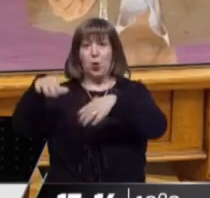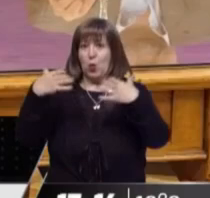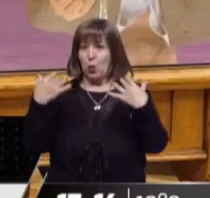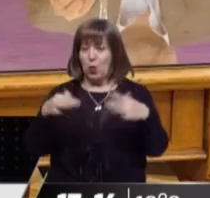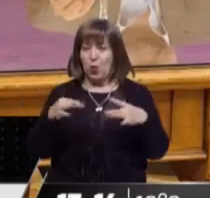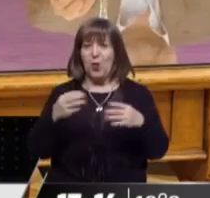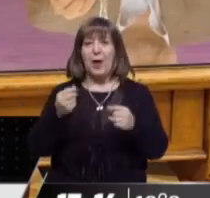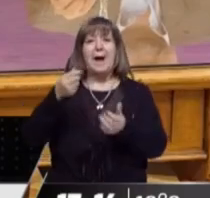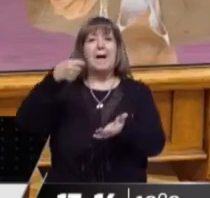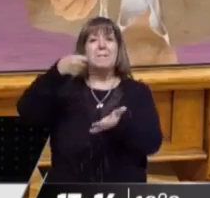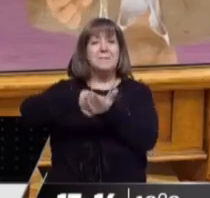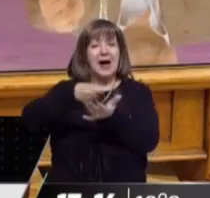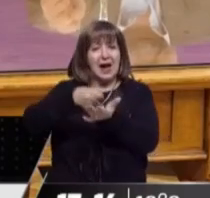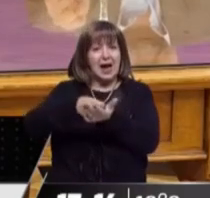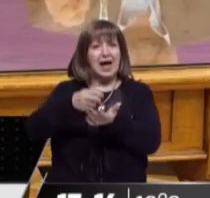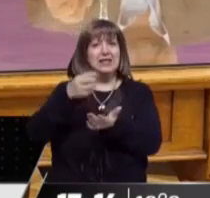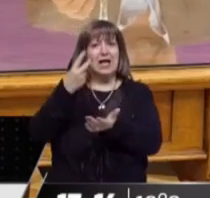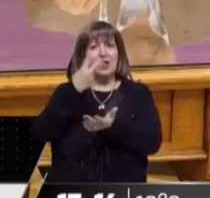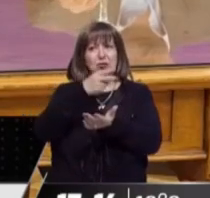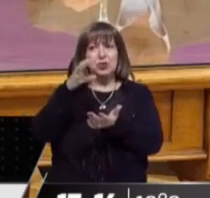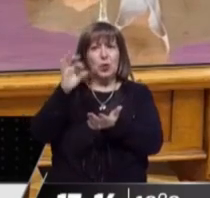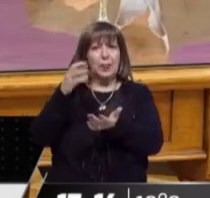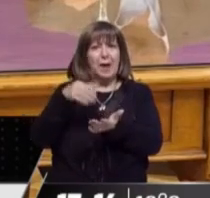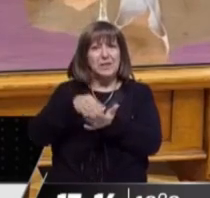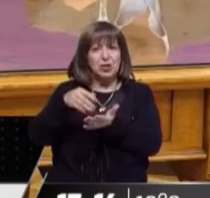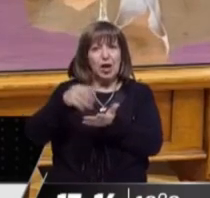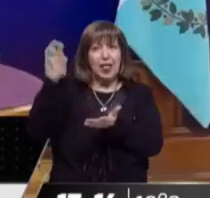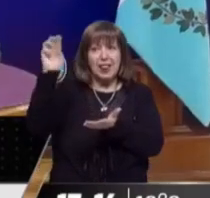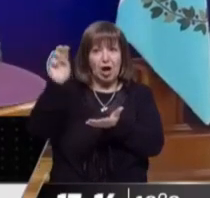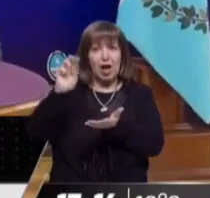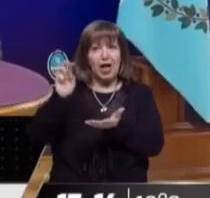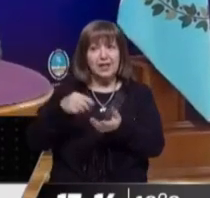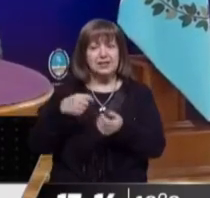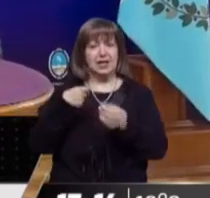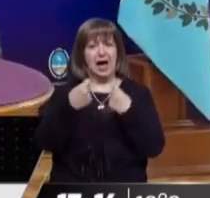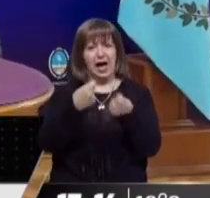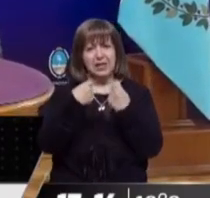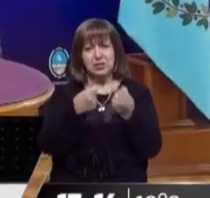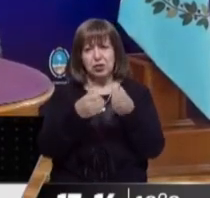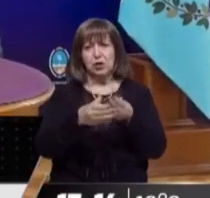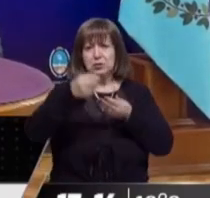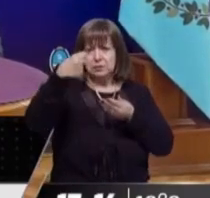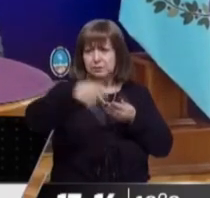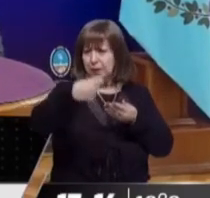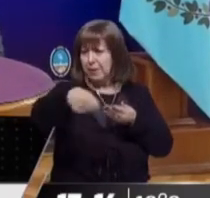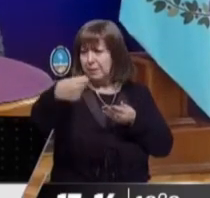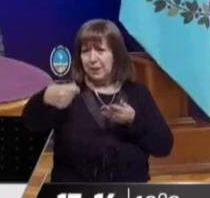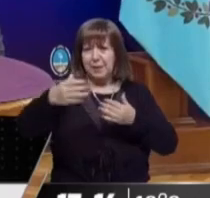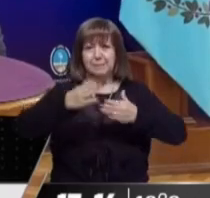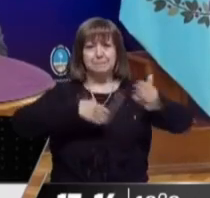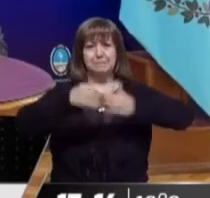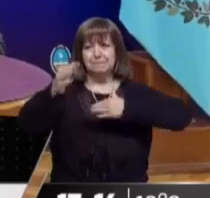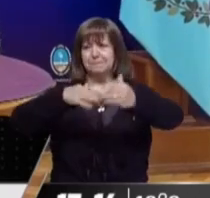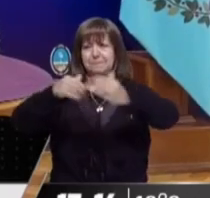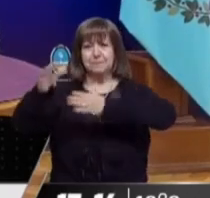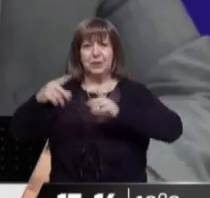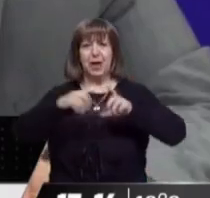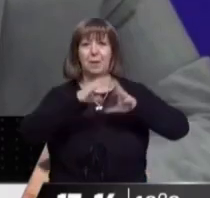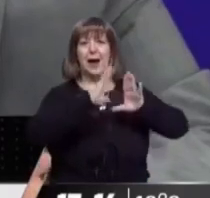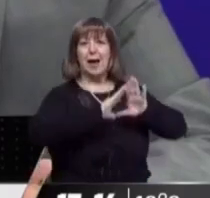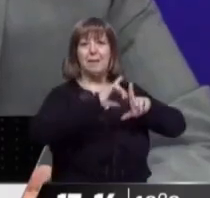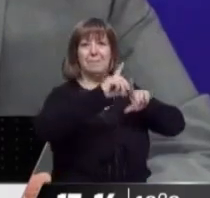puesto en un papel, sino que se van a efectivamente concretar y que ya se están